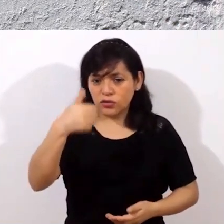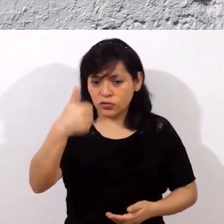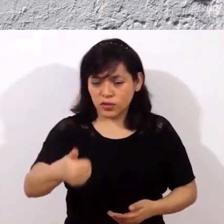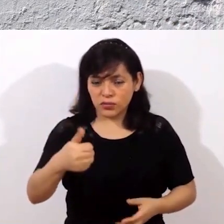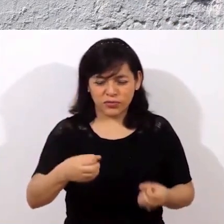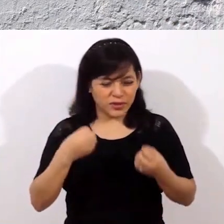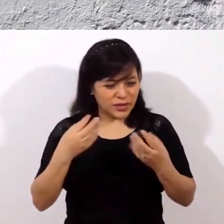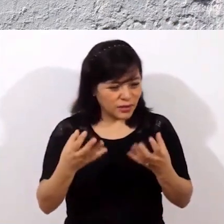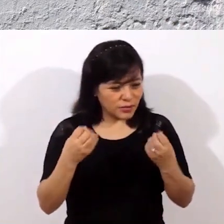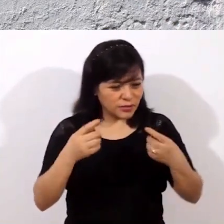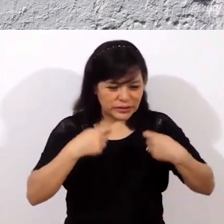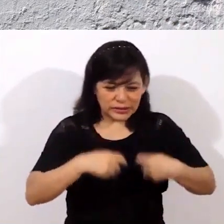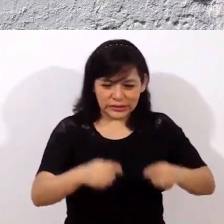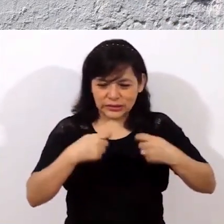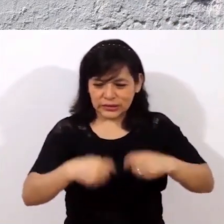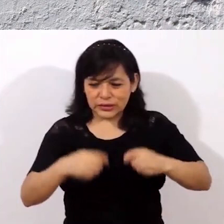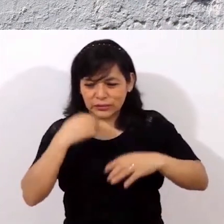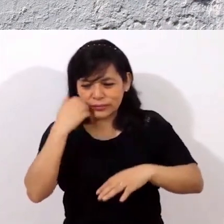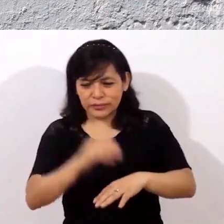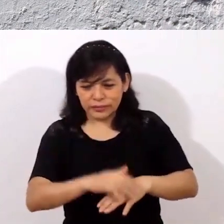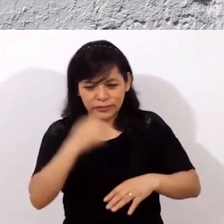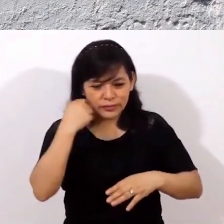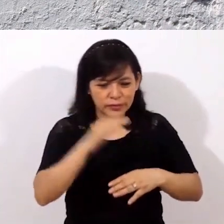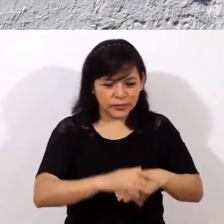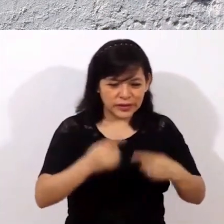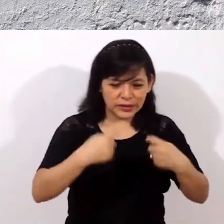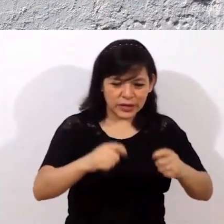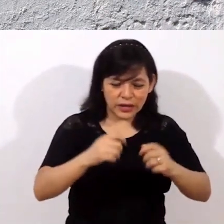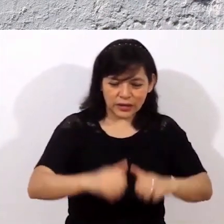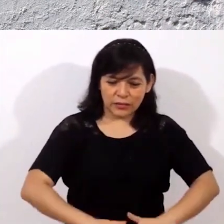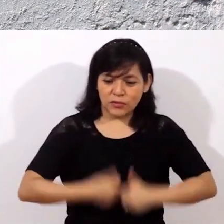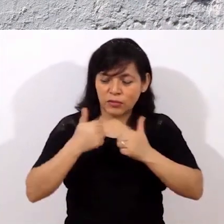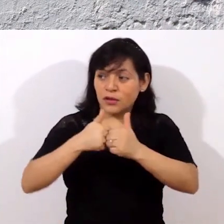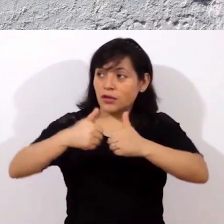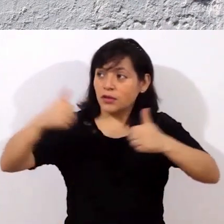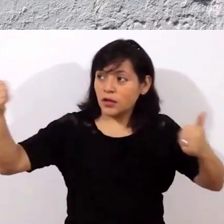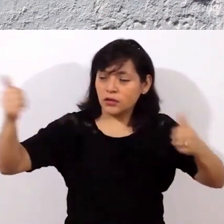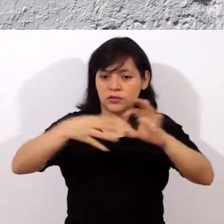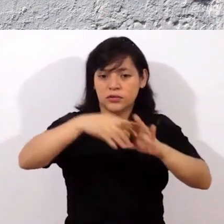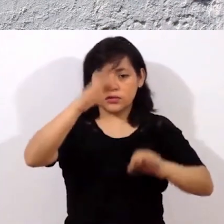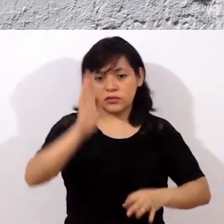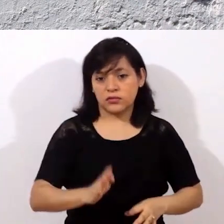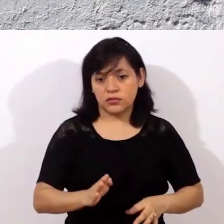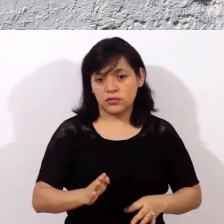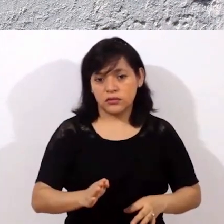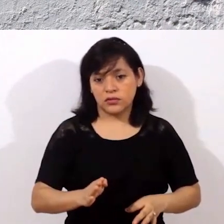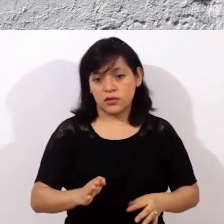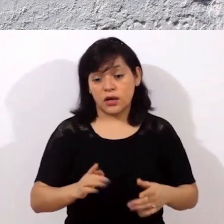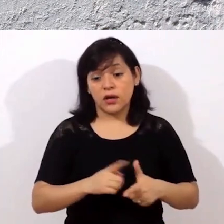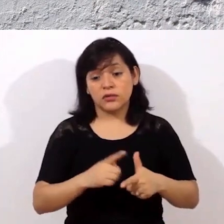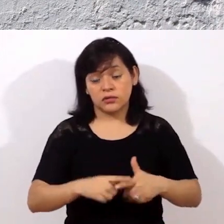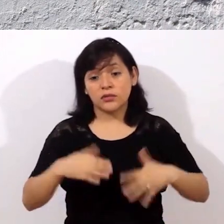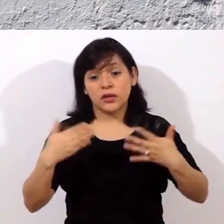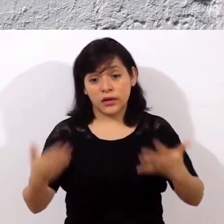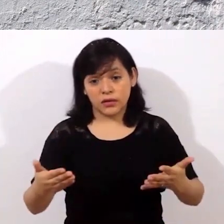los planos de Dios, alejado de los parámetros de Dios. Bueno, hay sociedades que ya han sido abandonadas a su